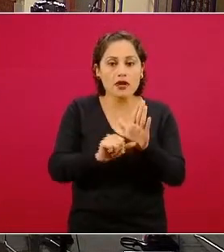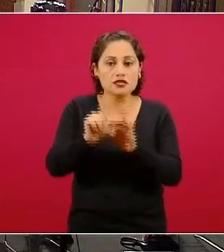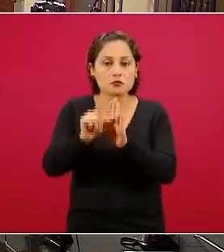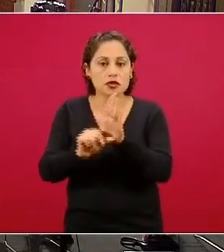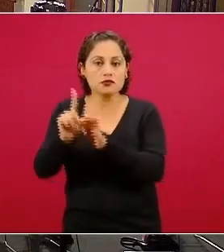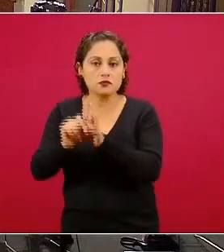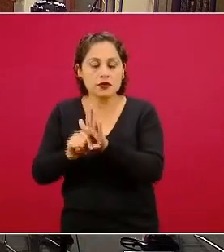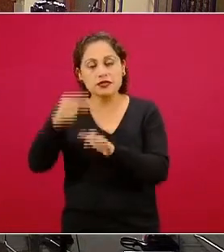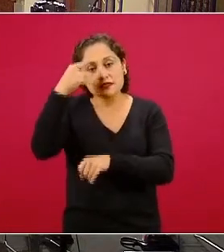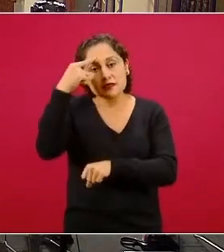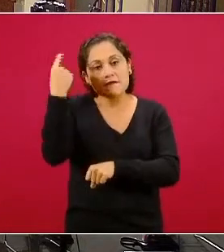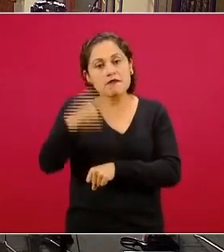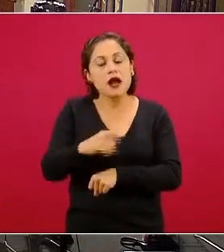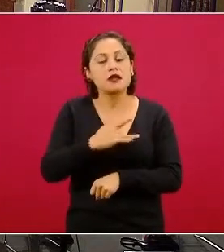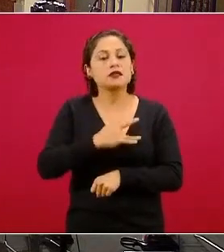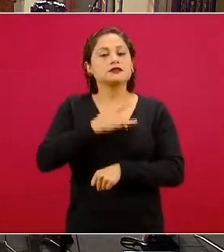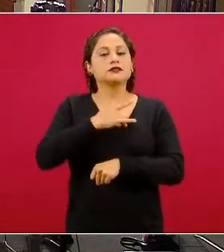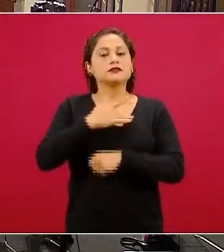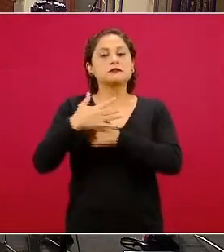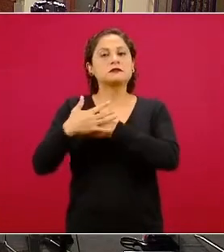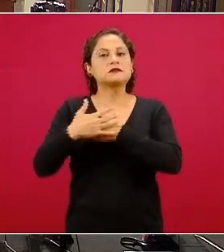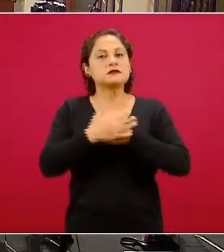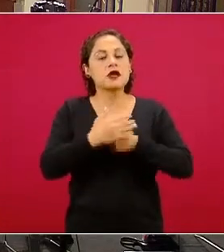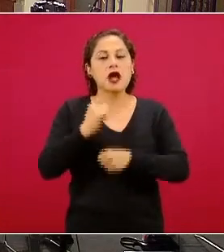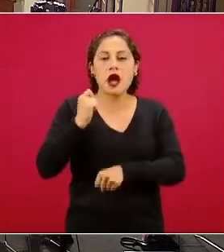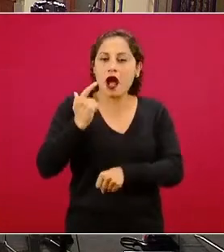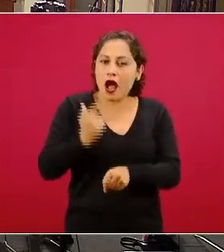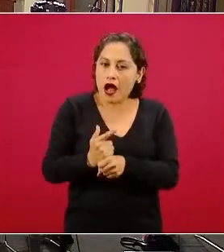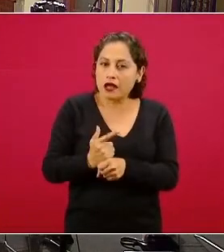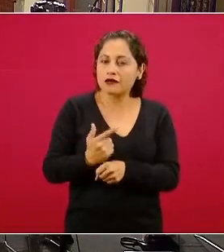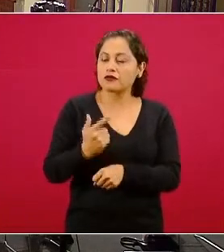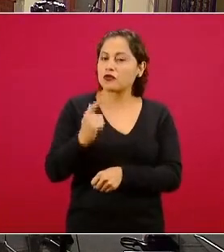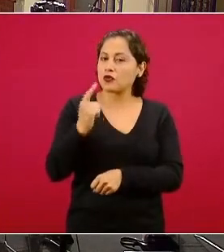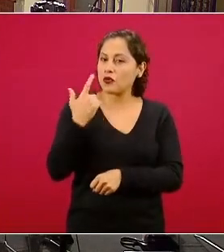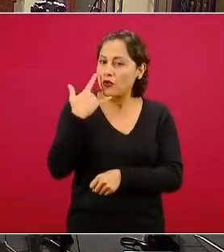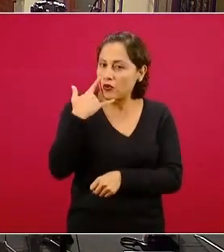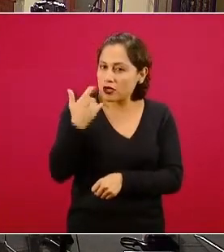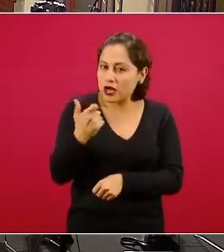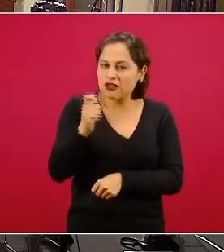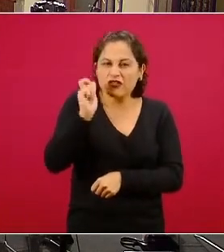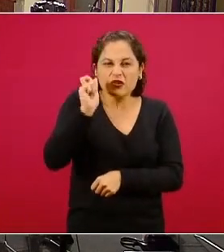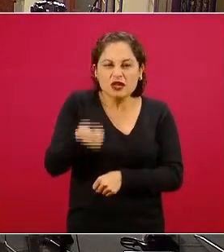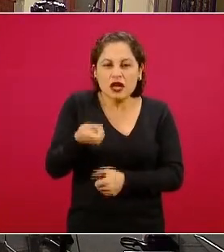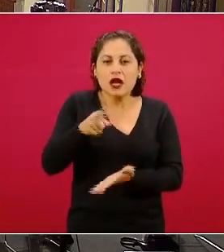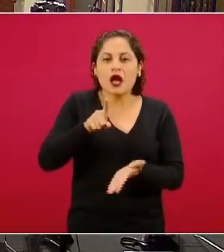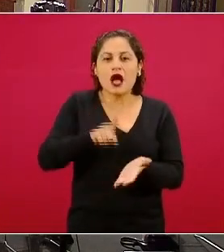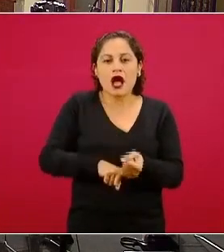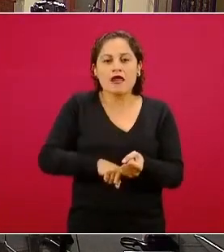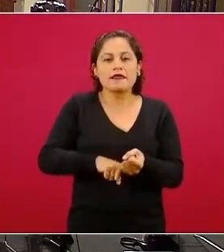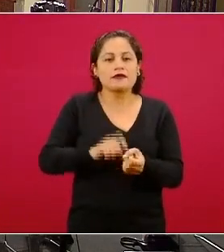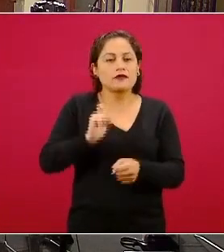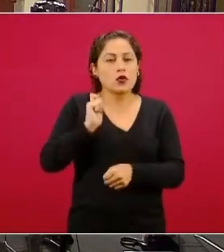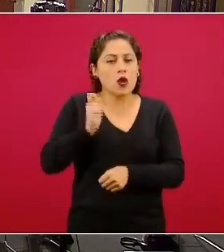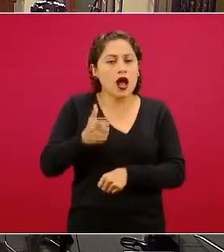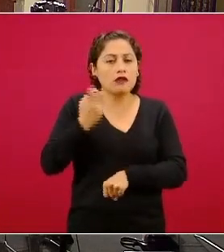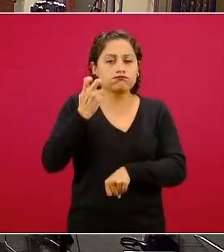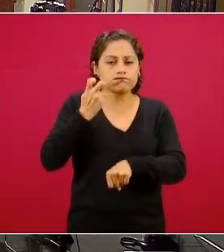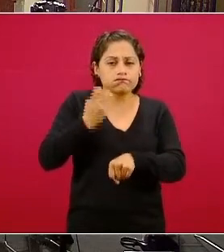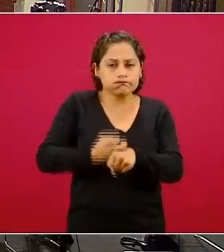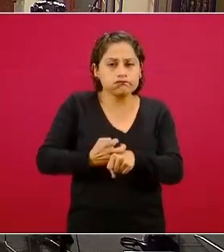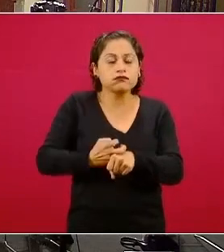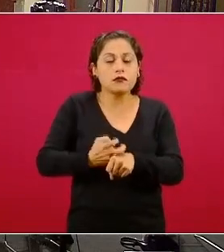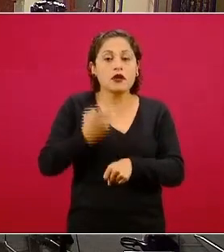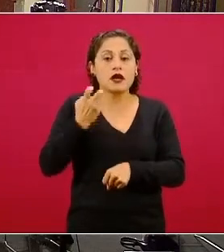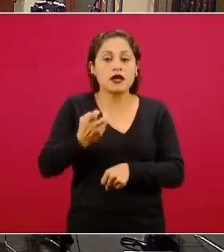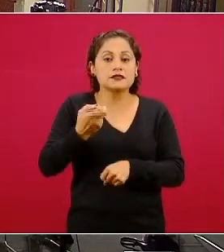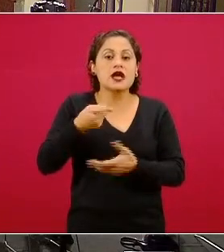de lesiones que pudieran ser sospechosas. Las lesiones sospechosas son pequeñas bolitas, pequeñas zonas de endurecimiento que pudiera haber